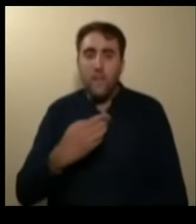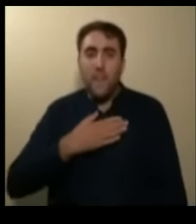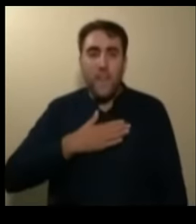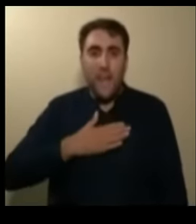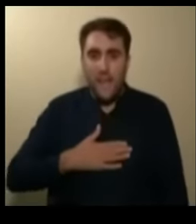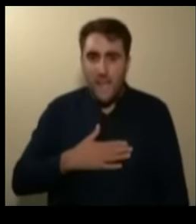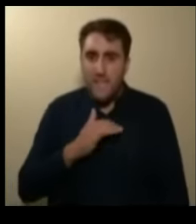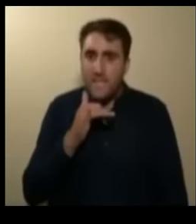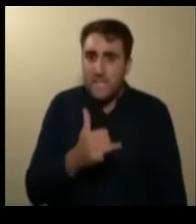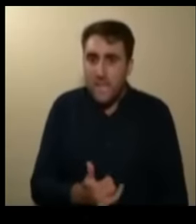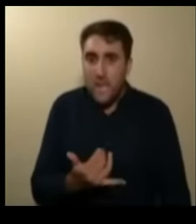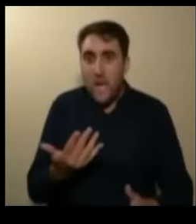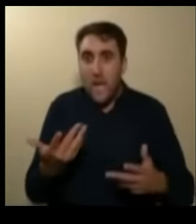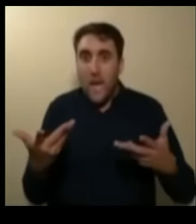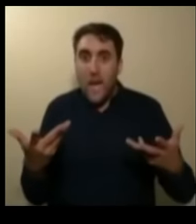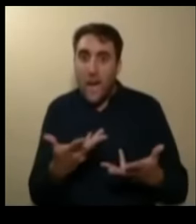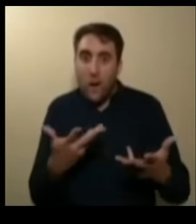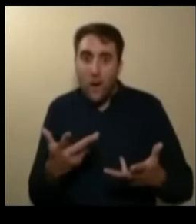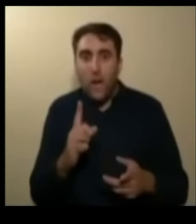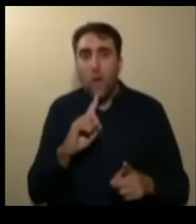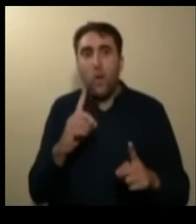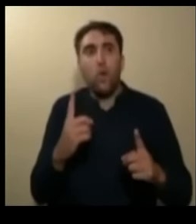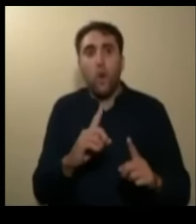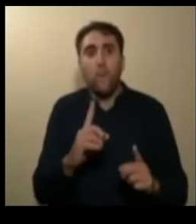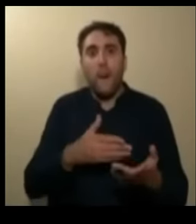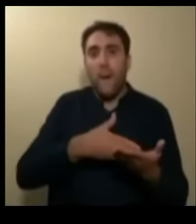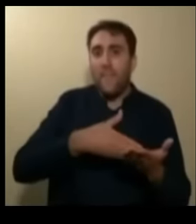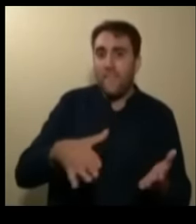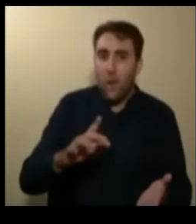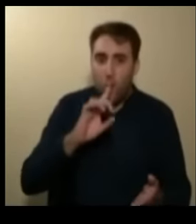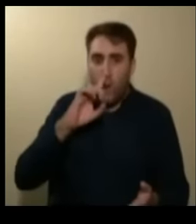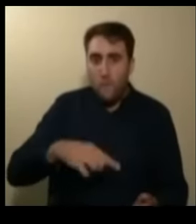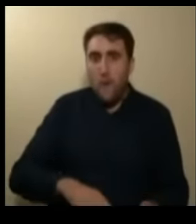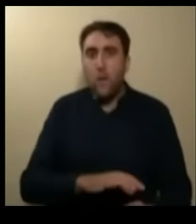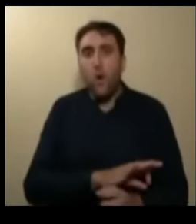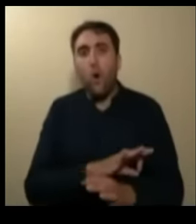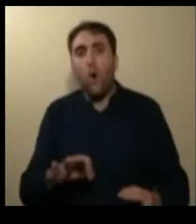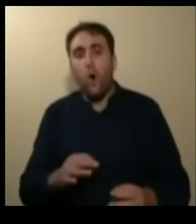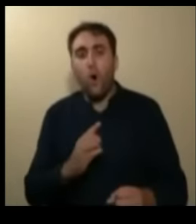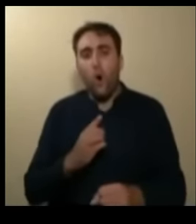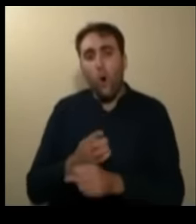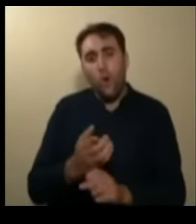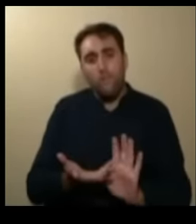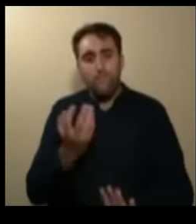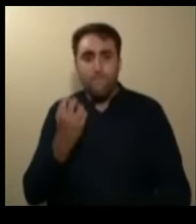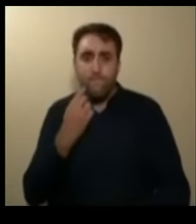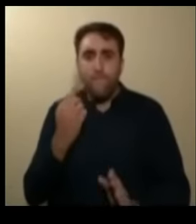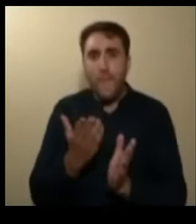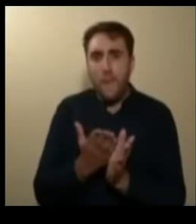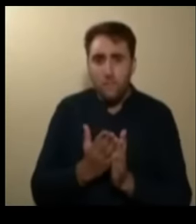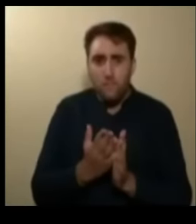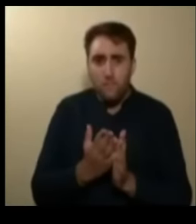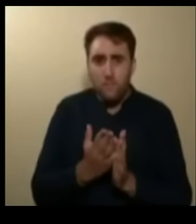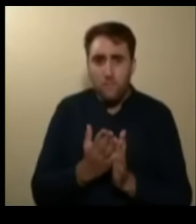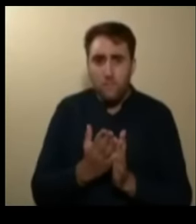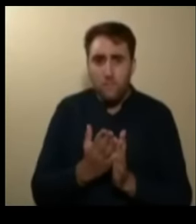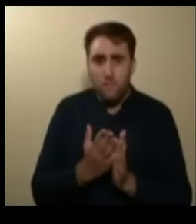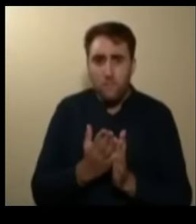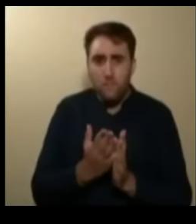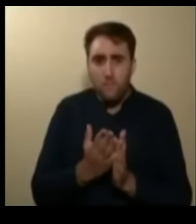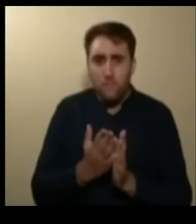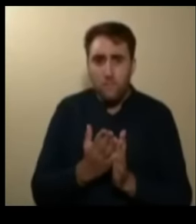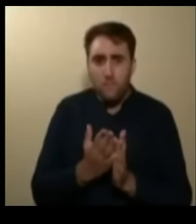tranquilidad de que aquí no va a haber ni desalojos exprés ni vulneración de derechos de nadie. Es un nuevo mecanismo